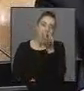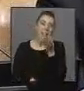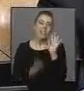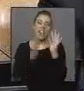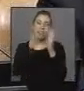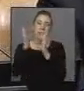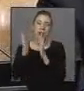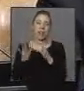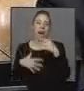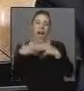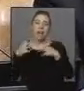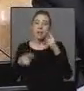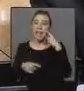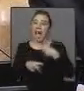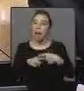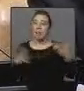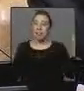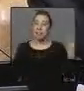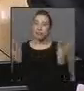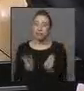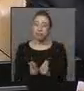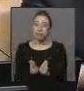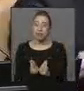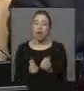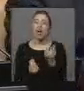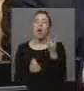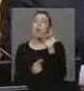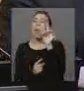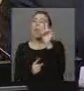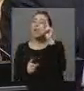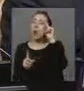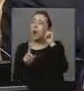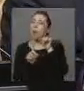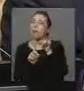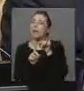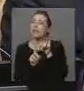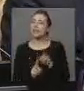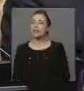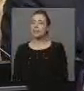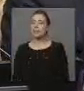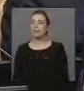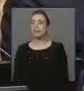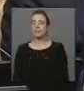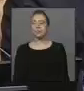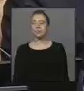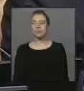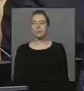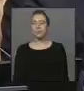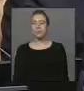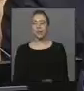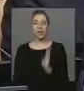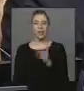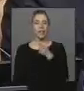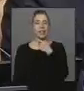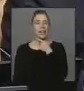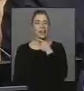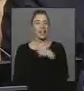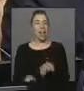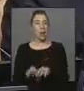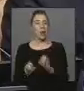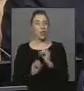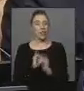amenazadas, tiene un solo propósito, estimados colegas, y es que se debe asegurar que el